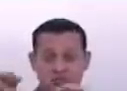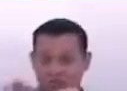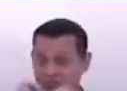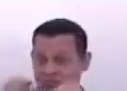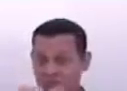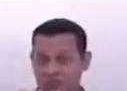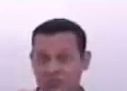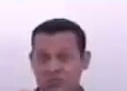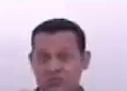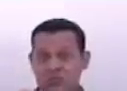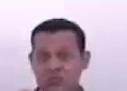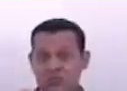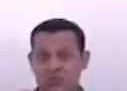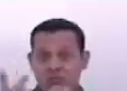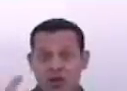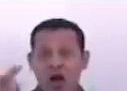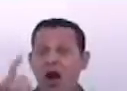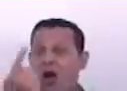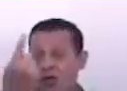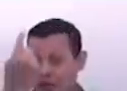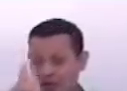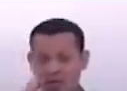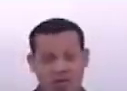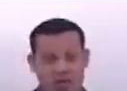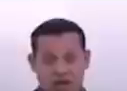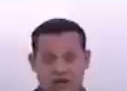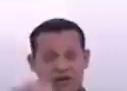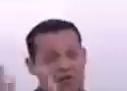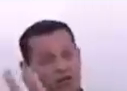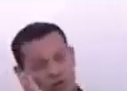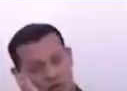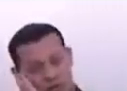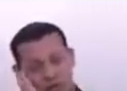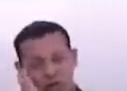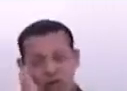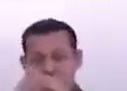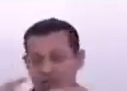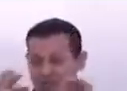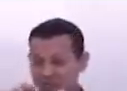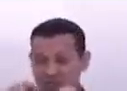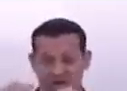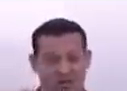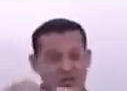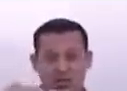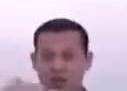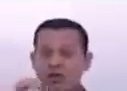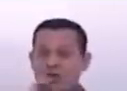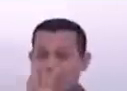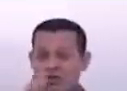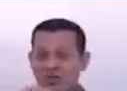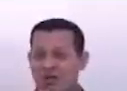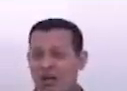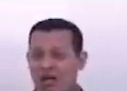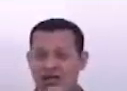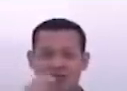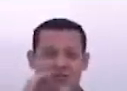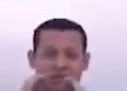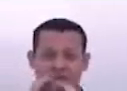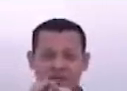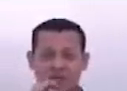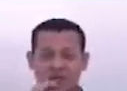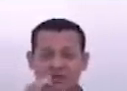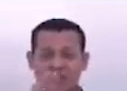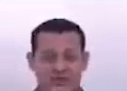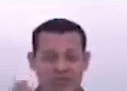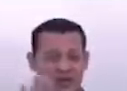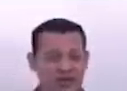Porque alguien que se acuesta con el enemigo es porque está con ellos, ¿verdad? Y así lo dijo el periodista este de que paga a